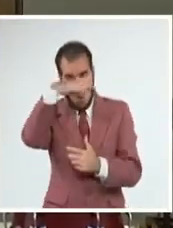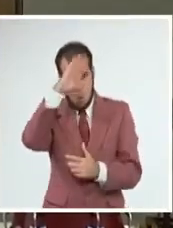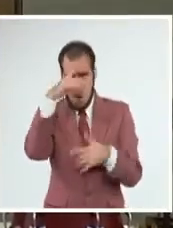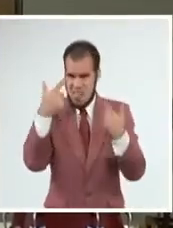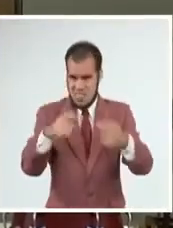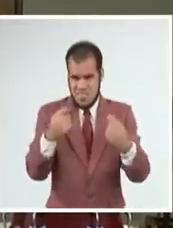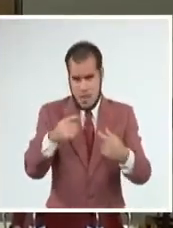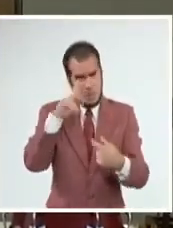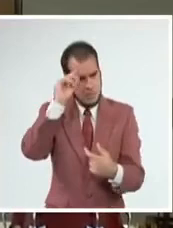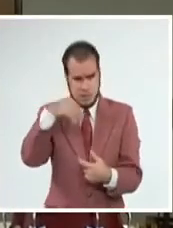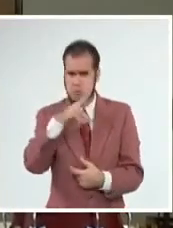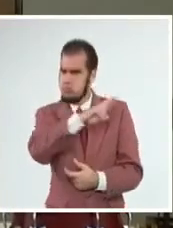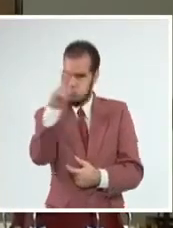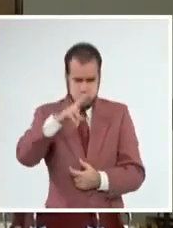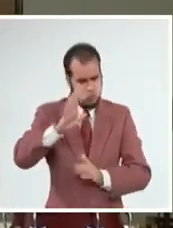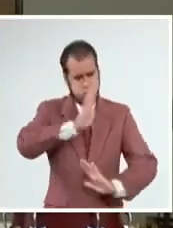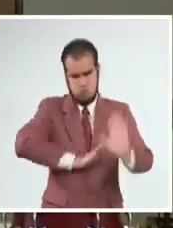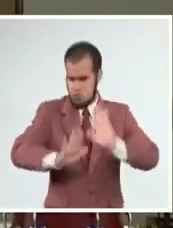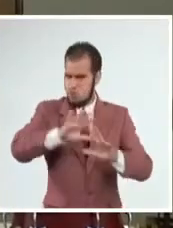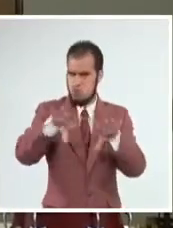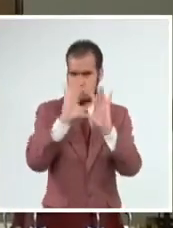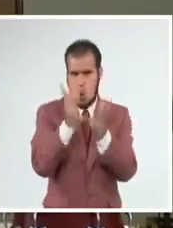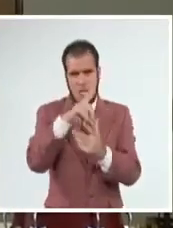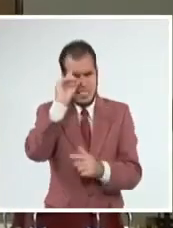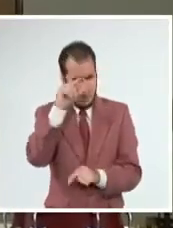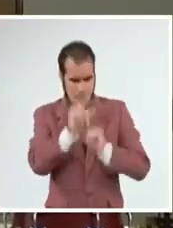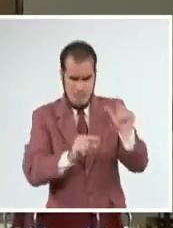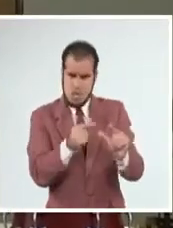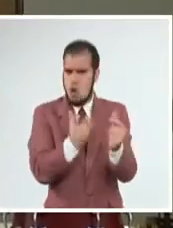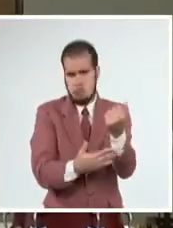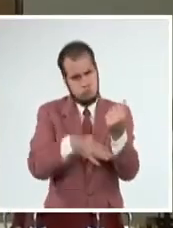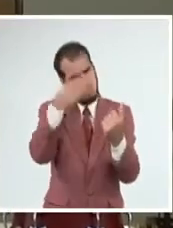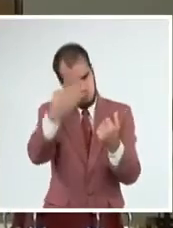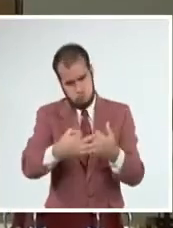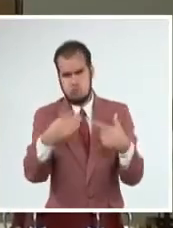bravos, de los honestos, de los justos,